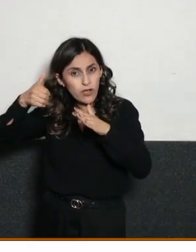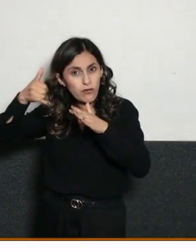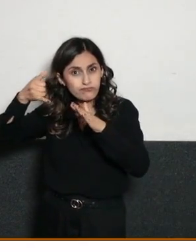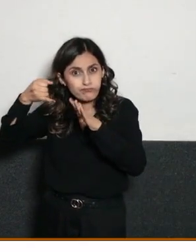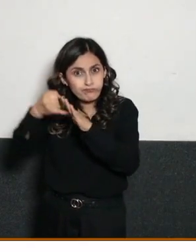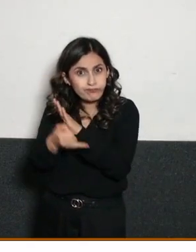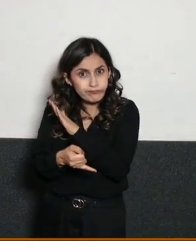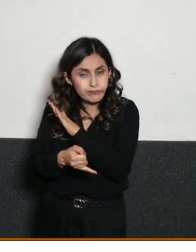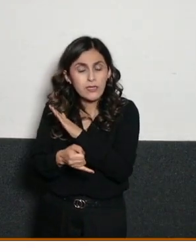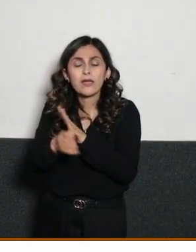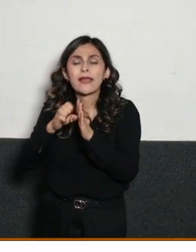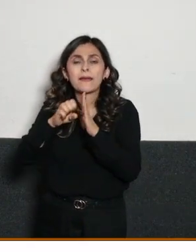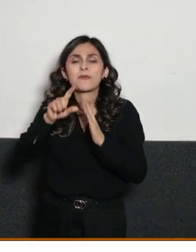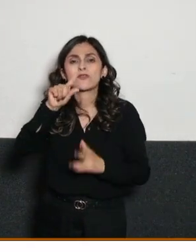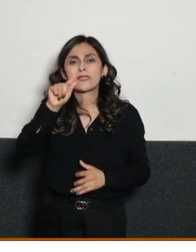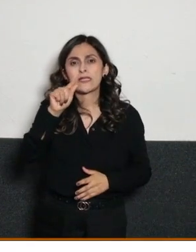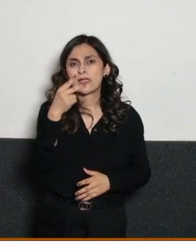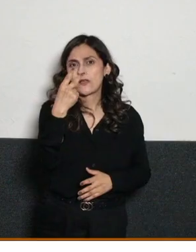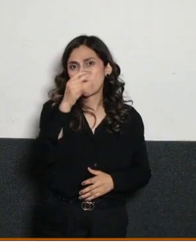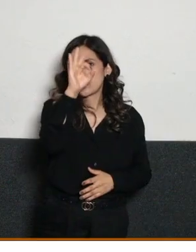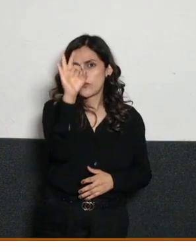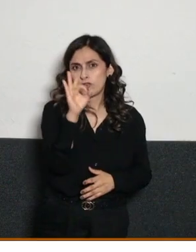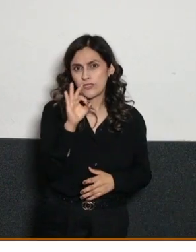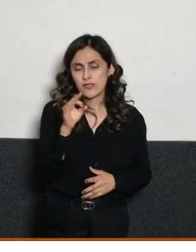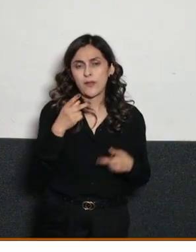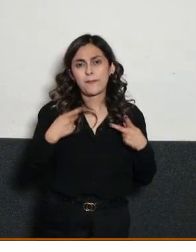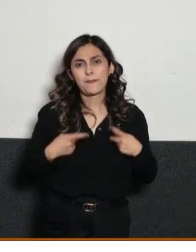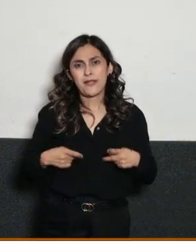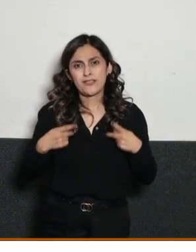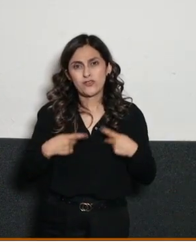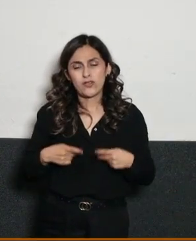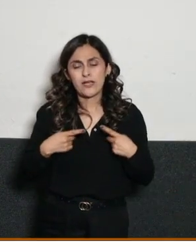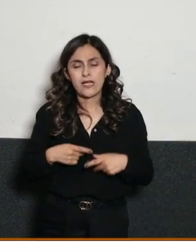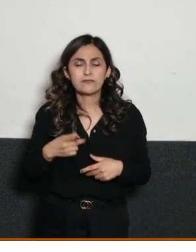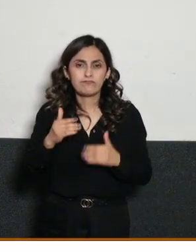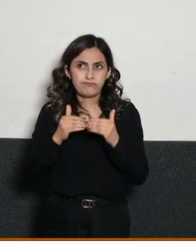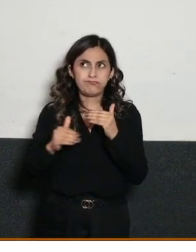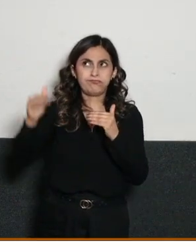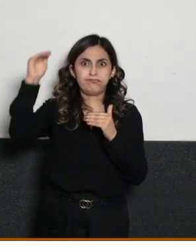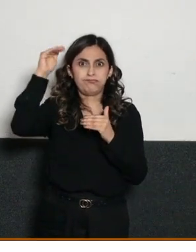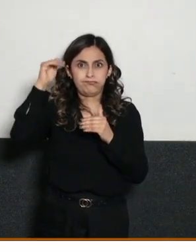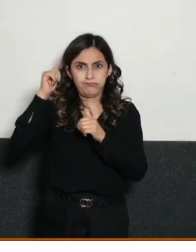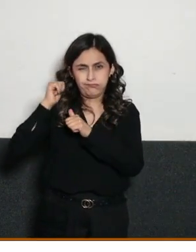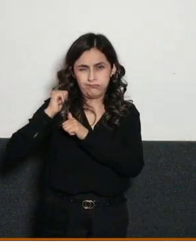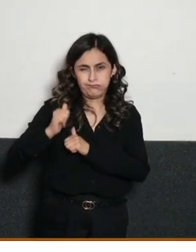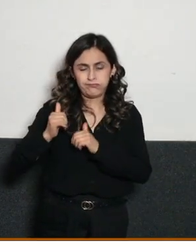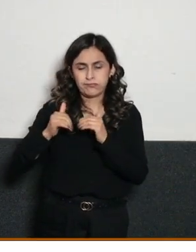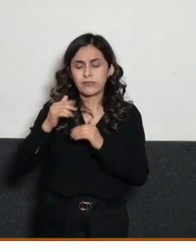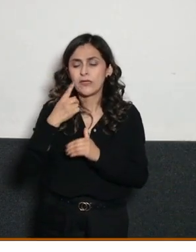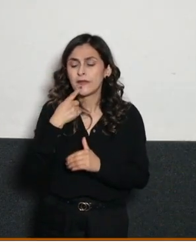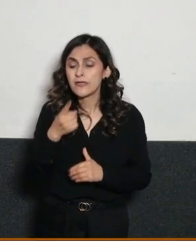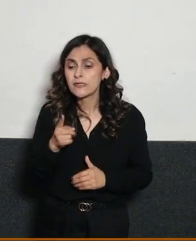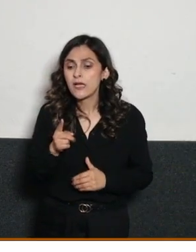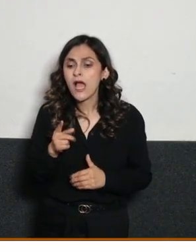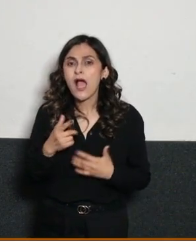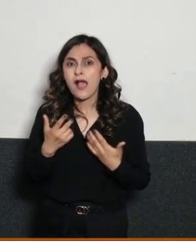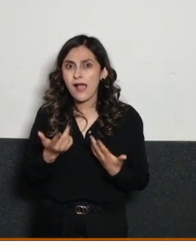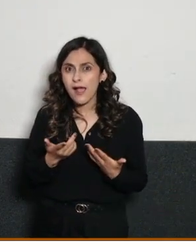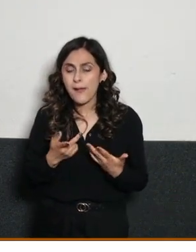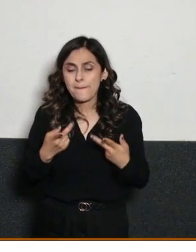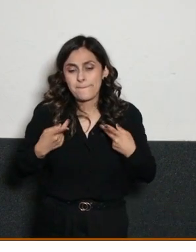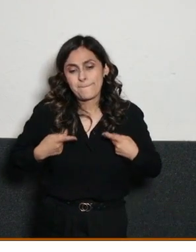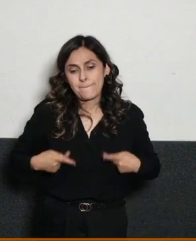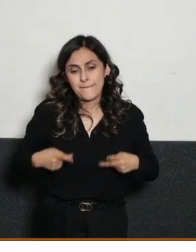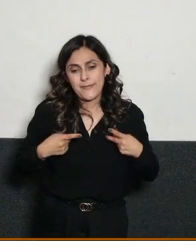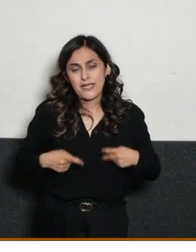El 72% de las personas ejecutivas creen que eso va a permitir que los humanos, las personas, nos dediquemos a